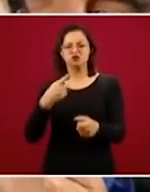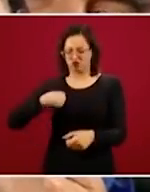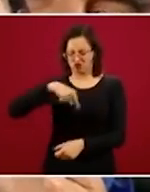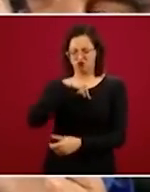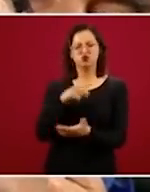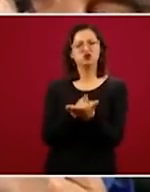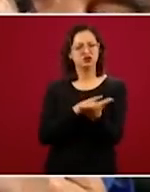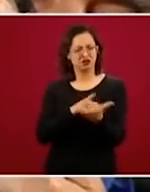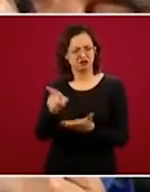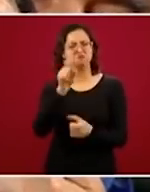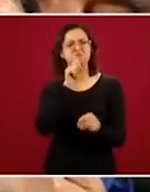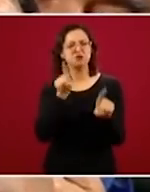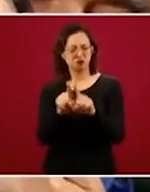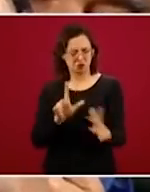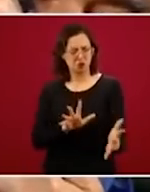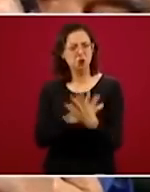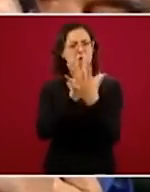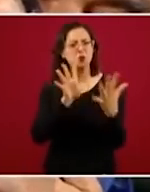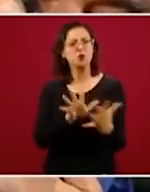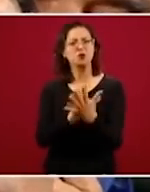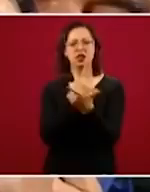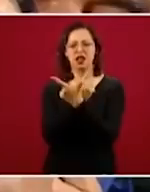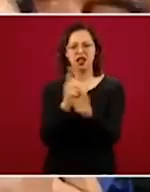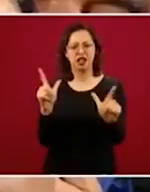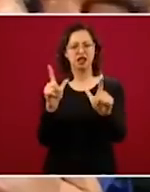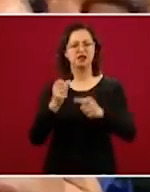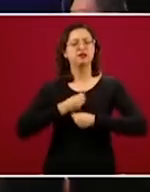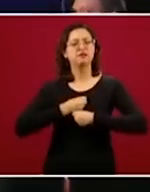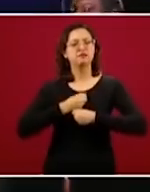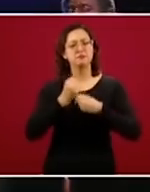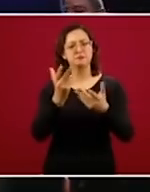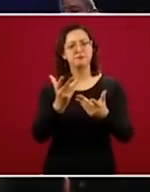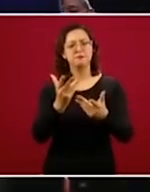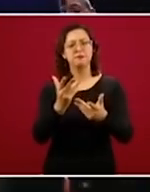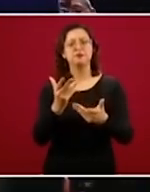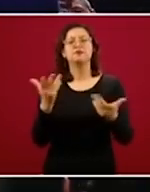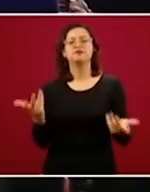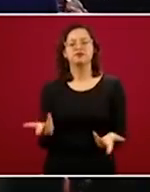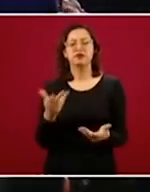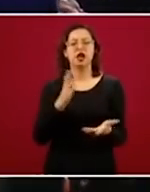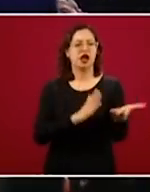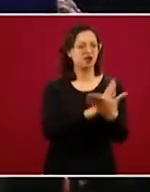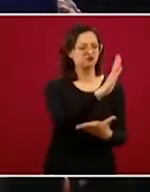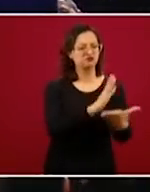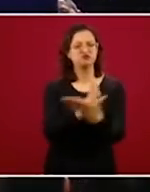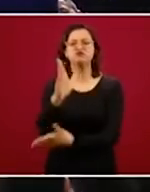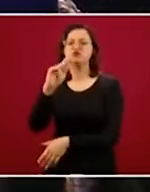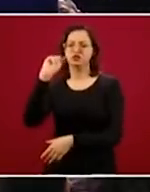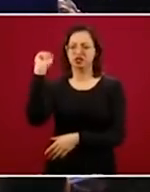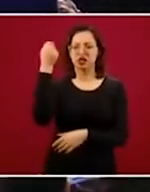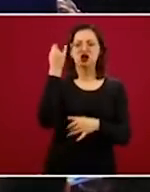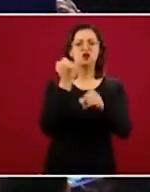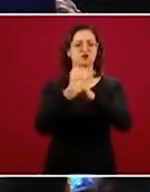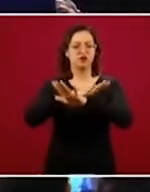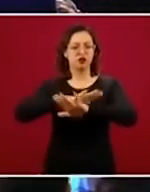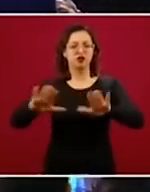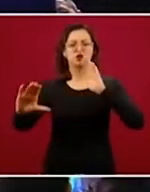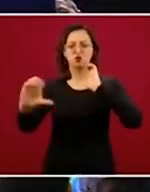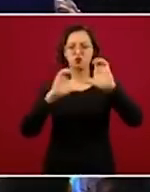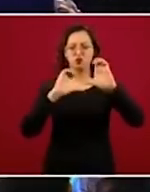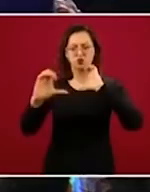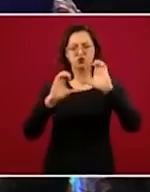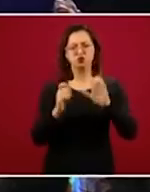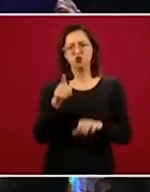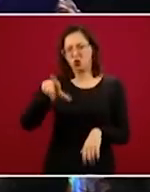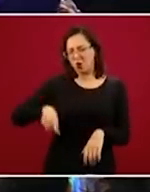derecho a la participación a la libertad de expresión y al acceso a las tecnologías de la información y la comunicación